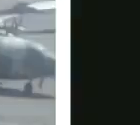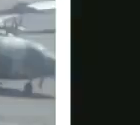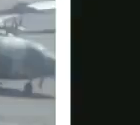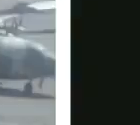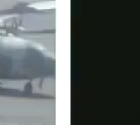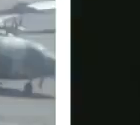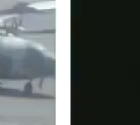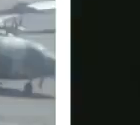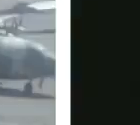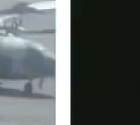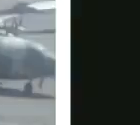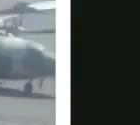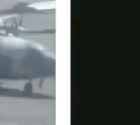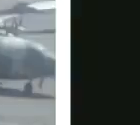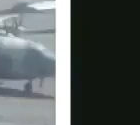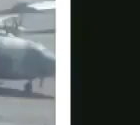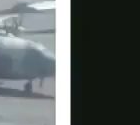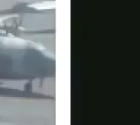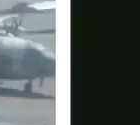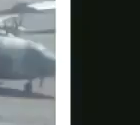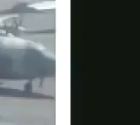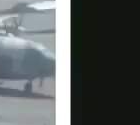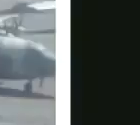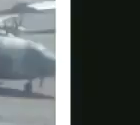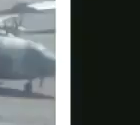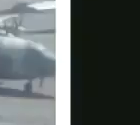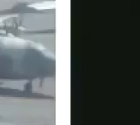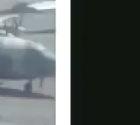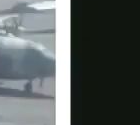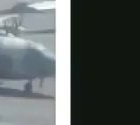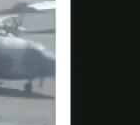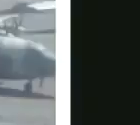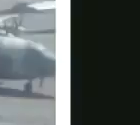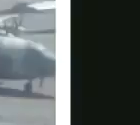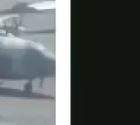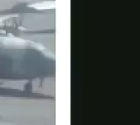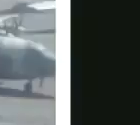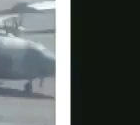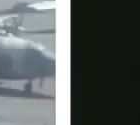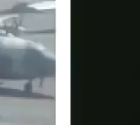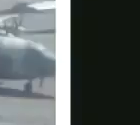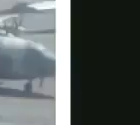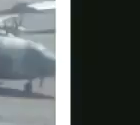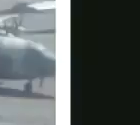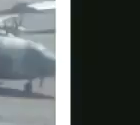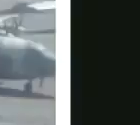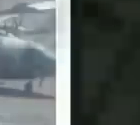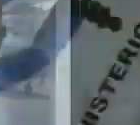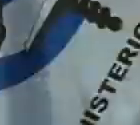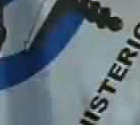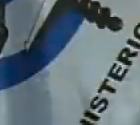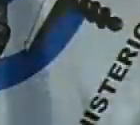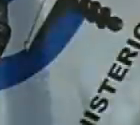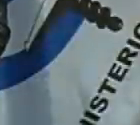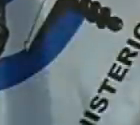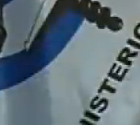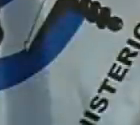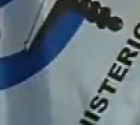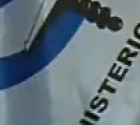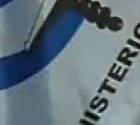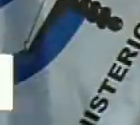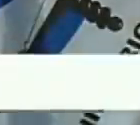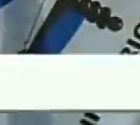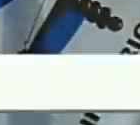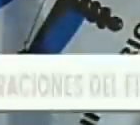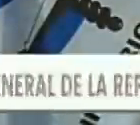allí aconteciendo. O sea, aviones que vayan llegando, despegando. ¿Por qué? ¿Con cuál